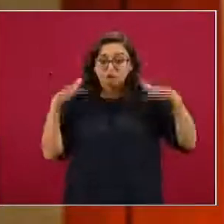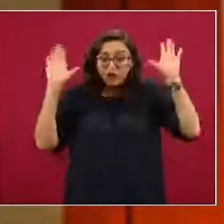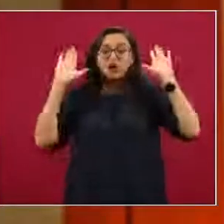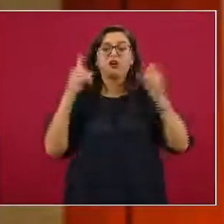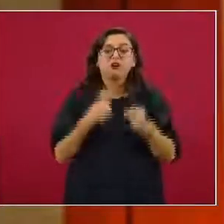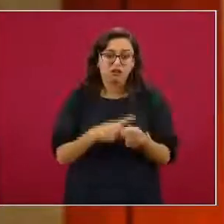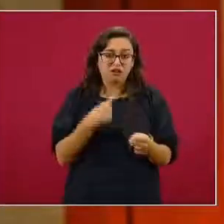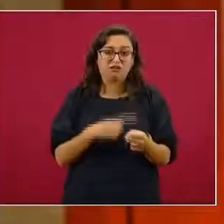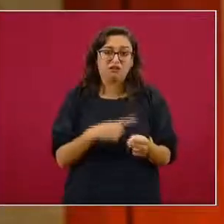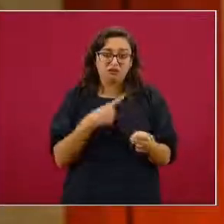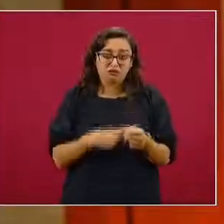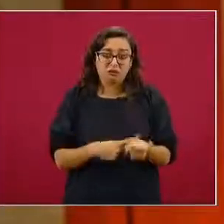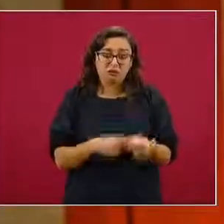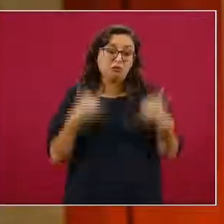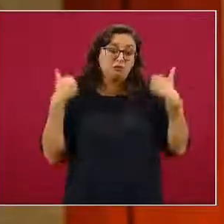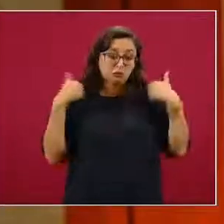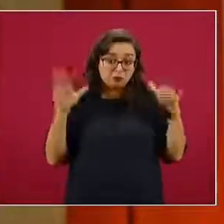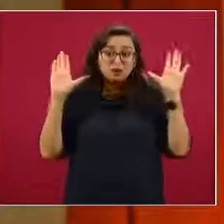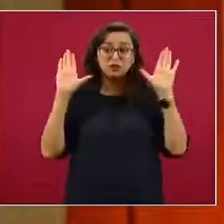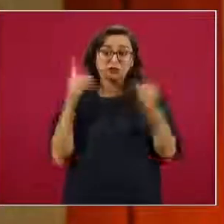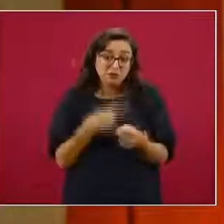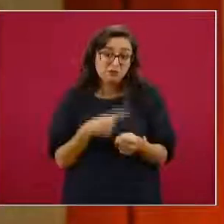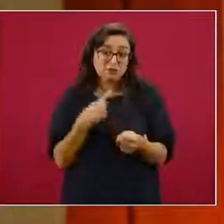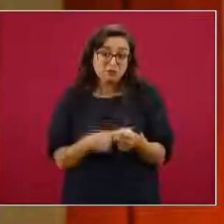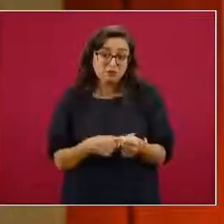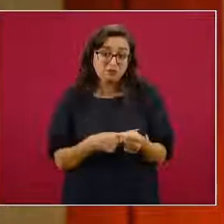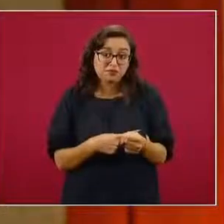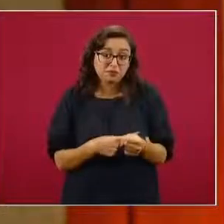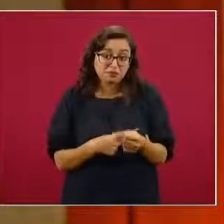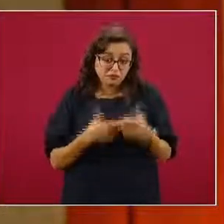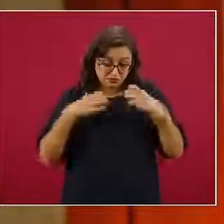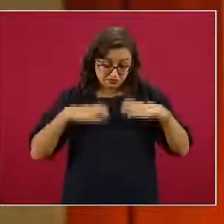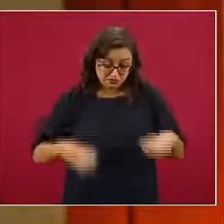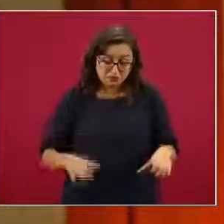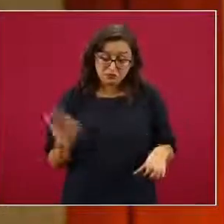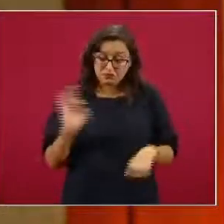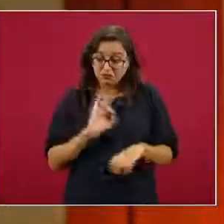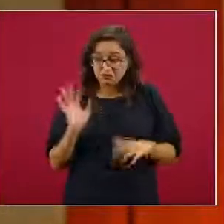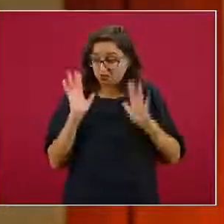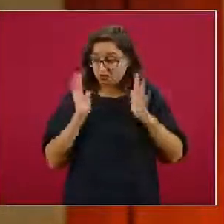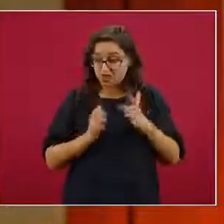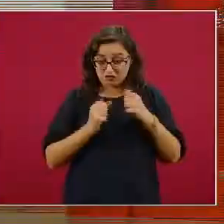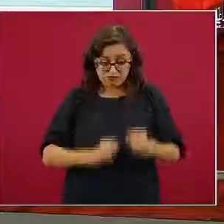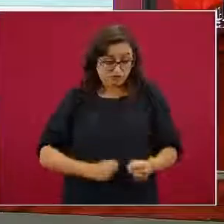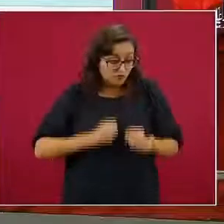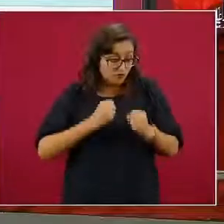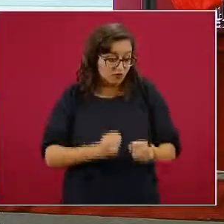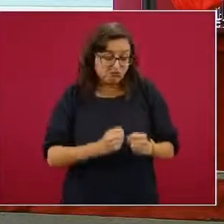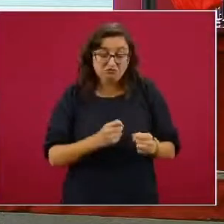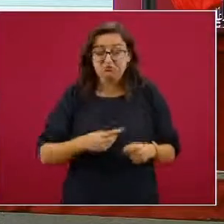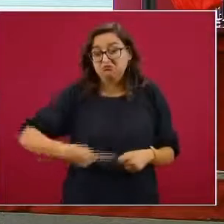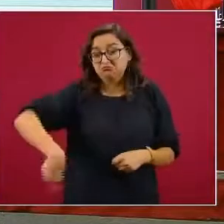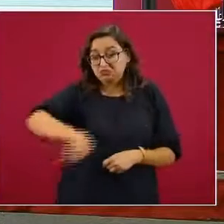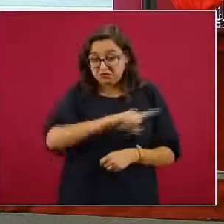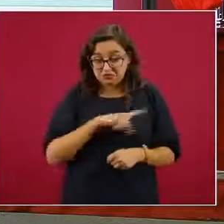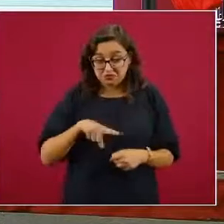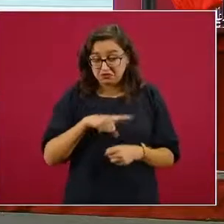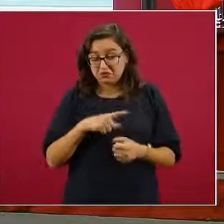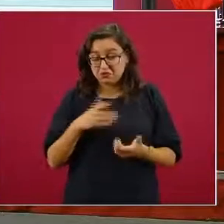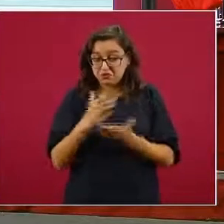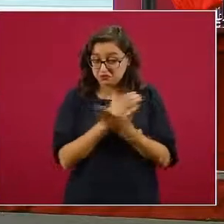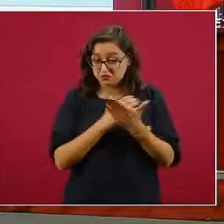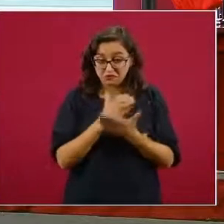enfermedad. Memoria que puede incluir la memoria inmunológica. Deseablemente ya son personas